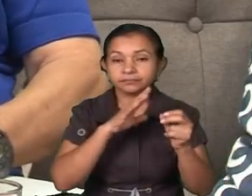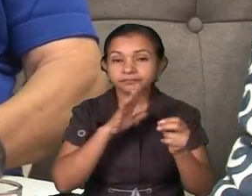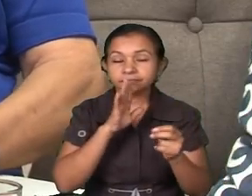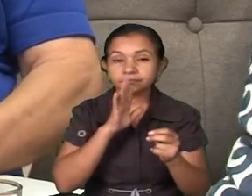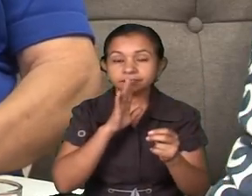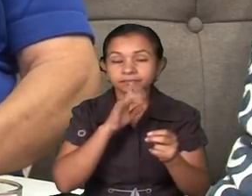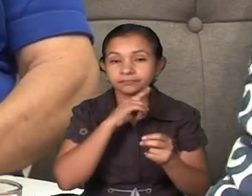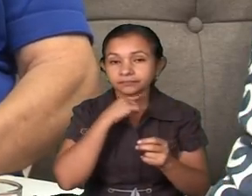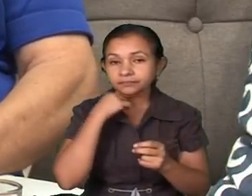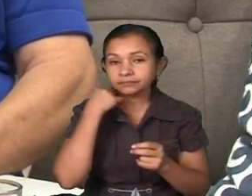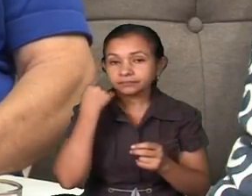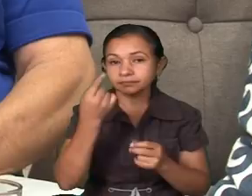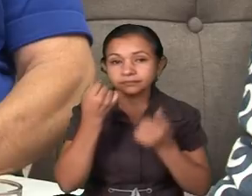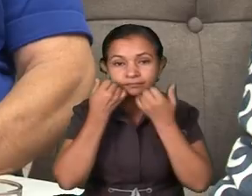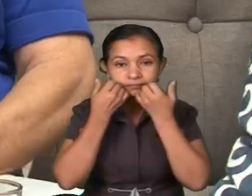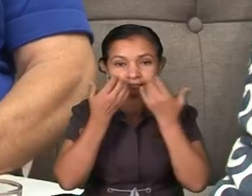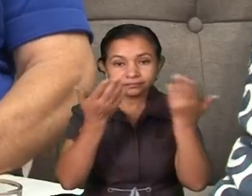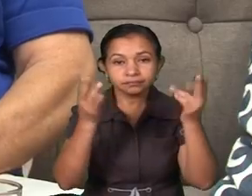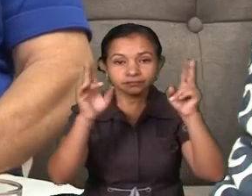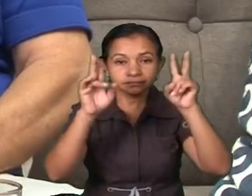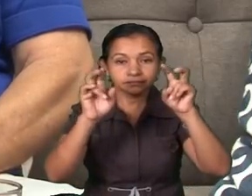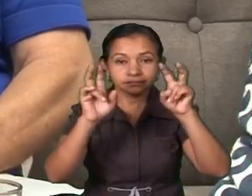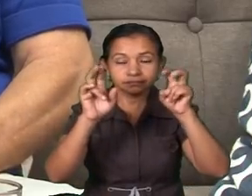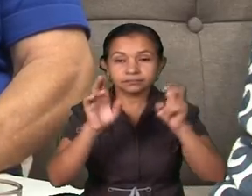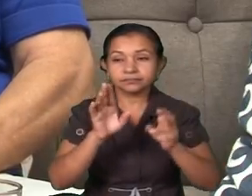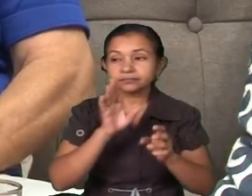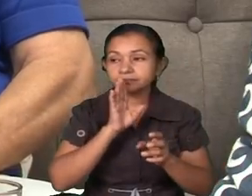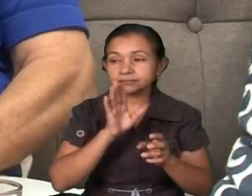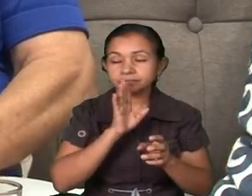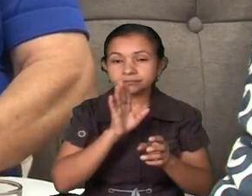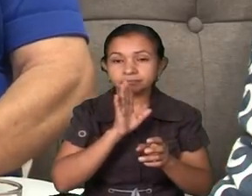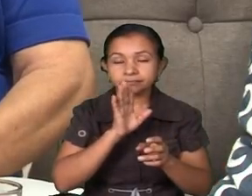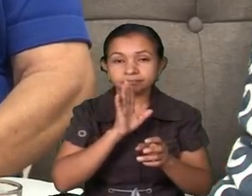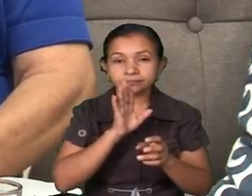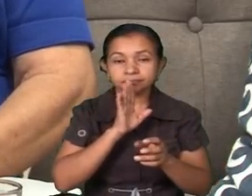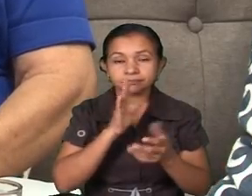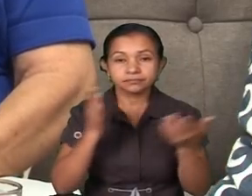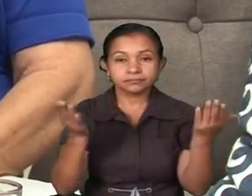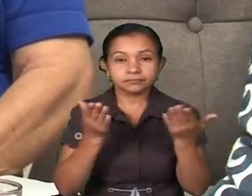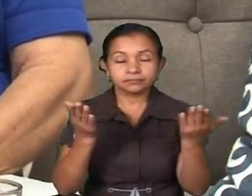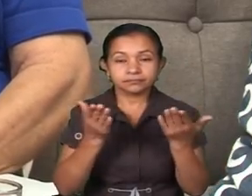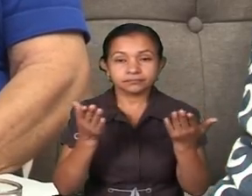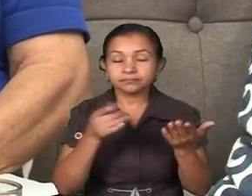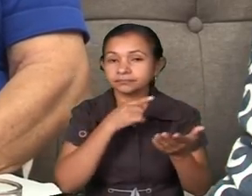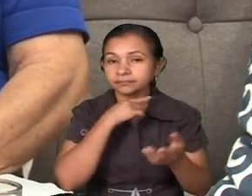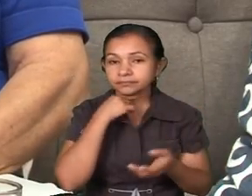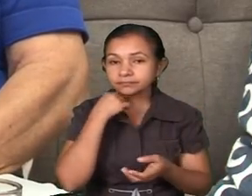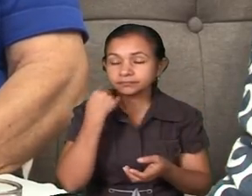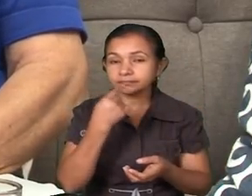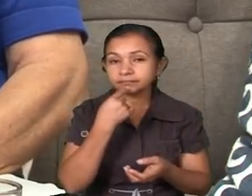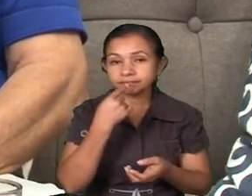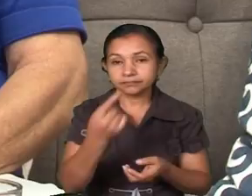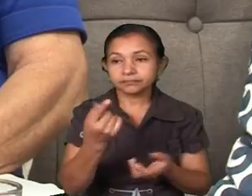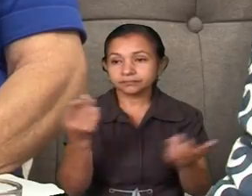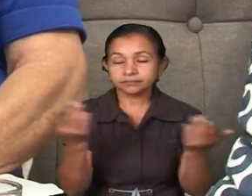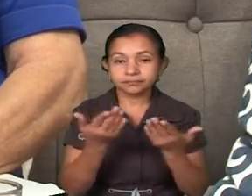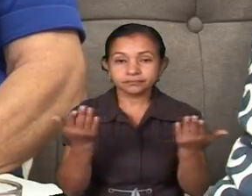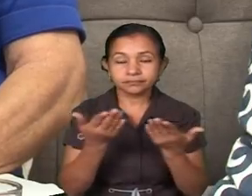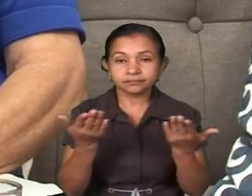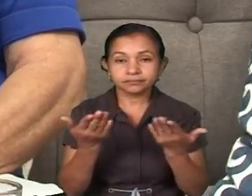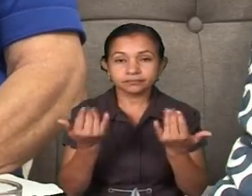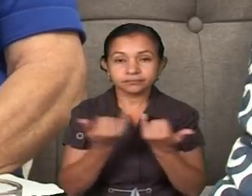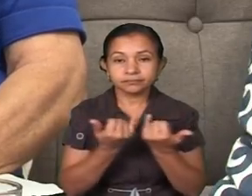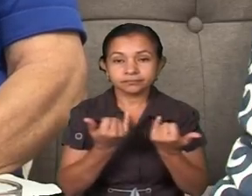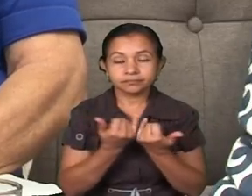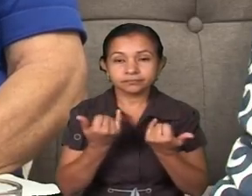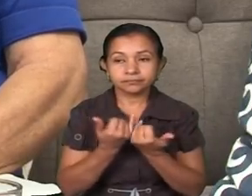estos temas. Estamos dispuestos a abordarlos con honestidad, con sinceridad, con franqueza, como siempre,